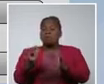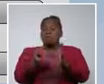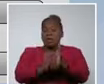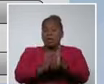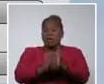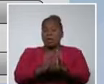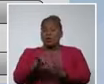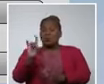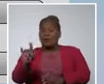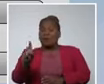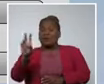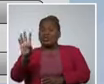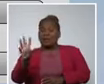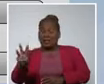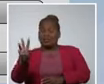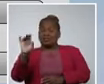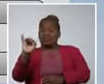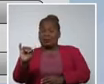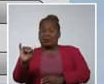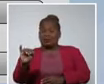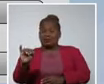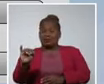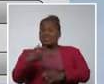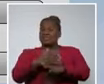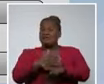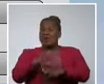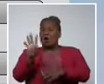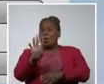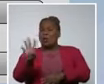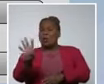51.801.936. Esto representa el